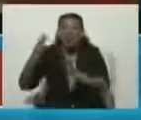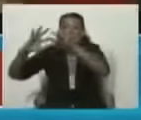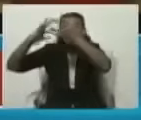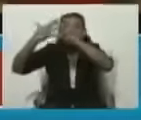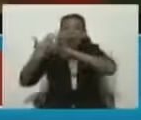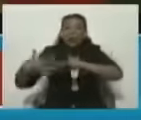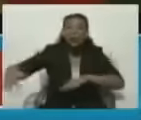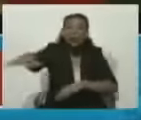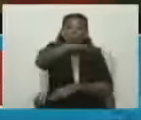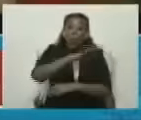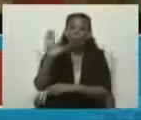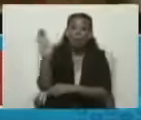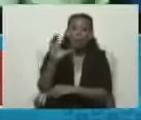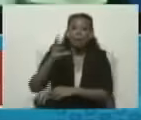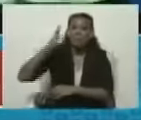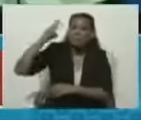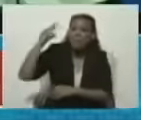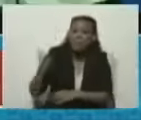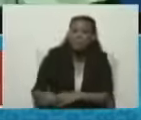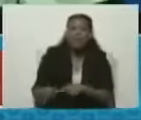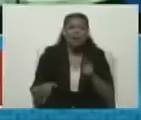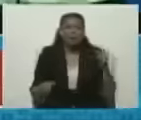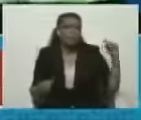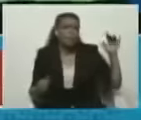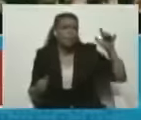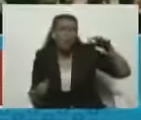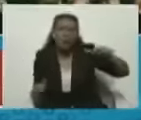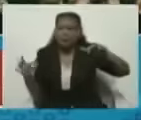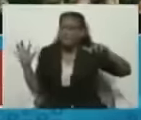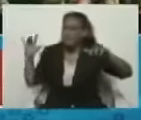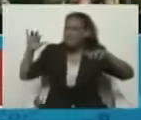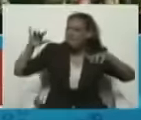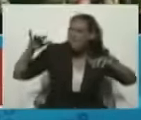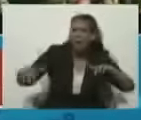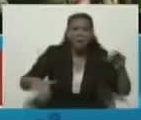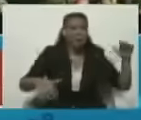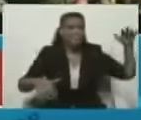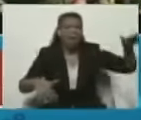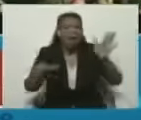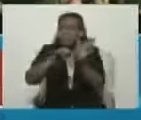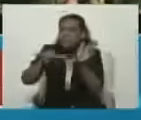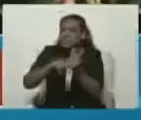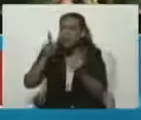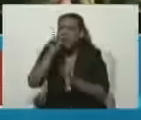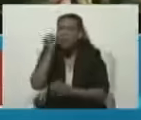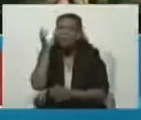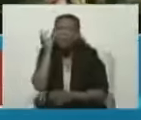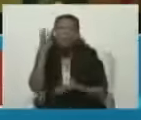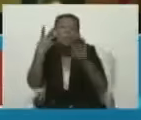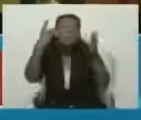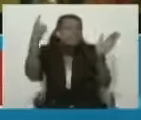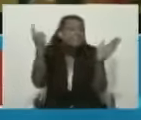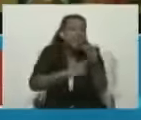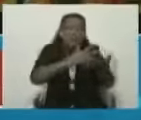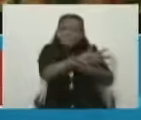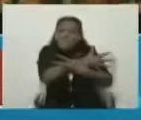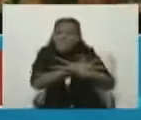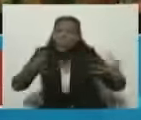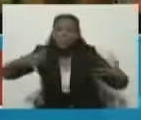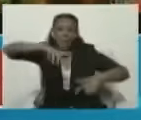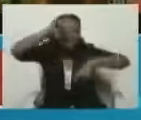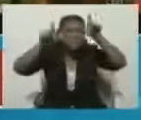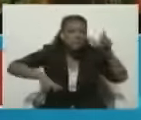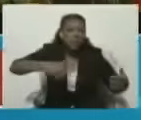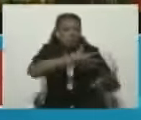Caracas, que baje Petare, que bajen las urbanizaciones, que bajen las vecinas y los vecinos. Son millones de